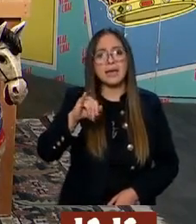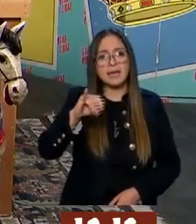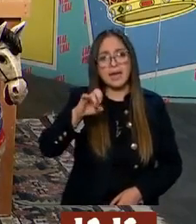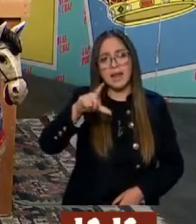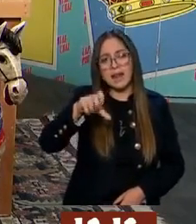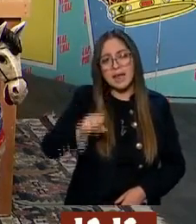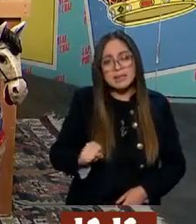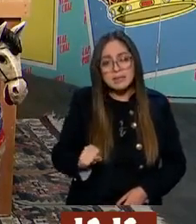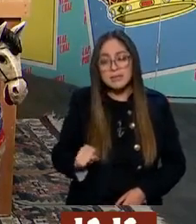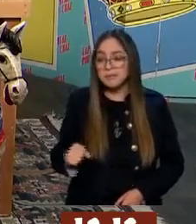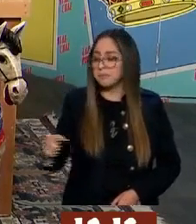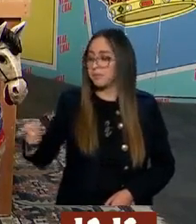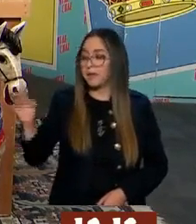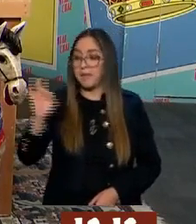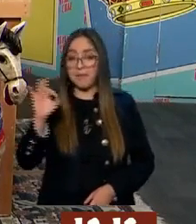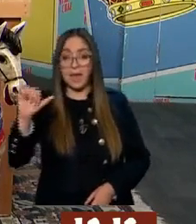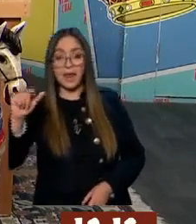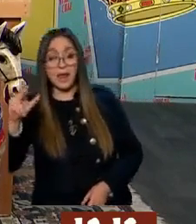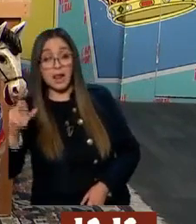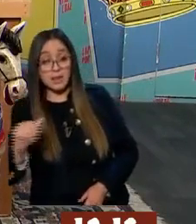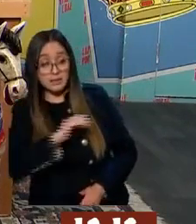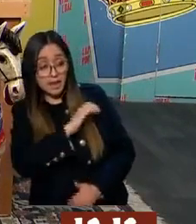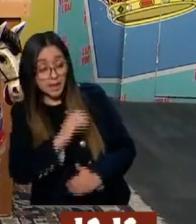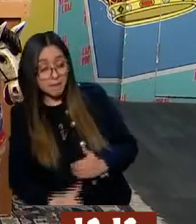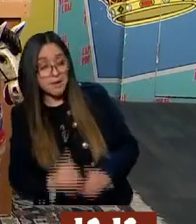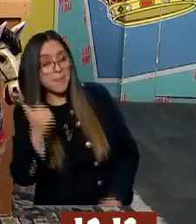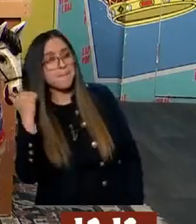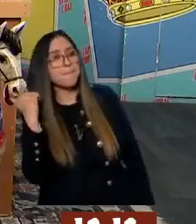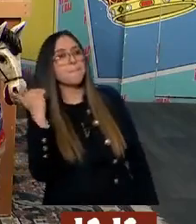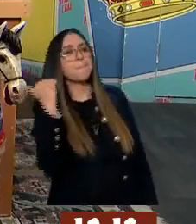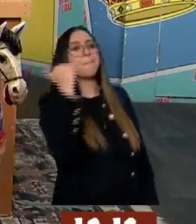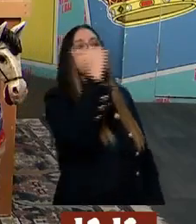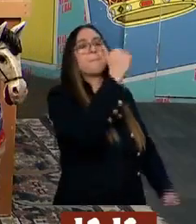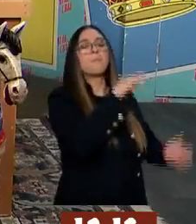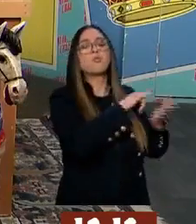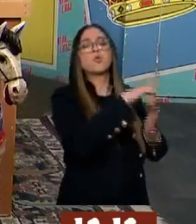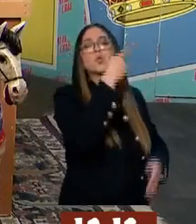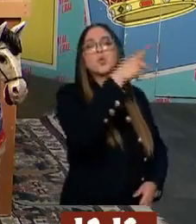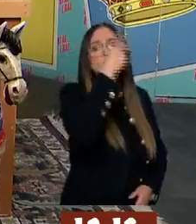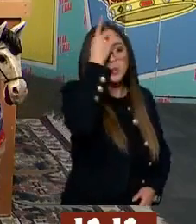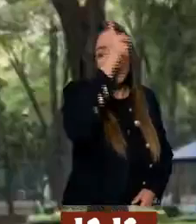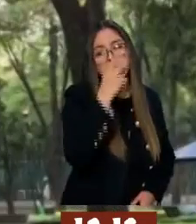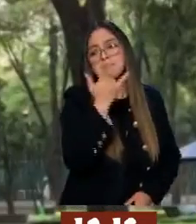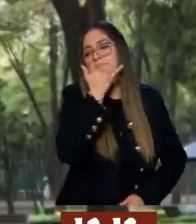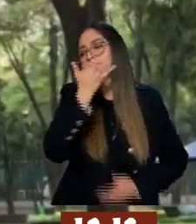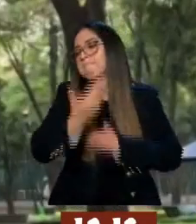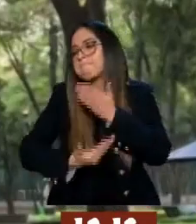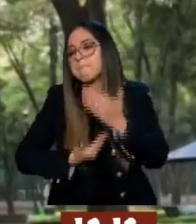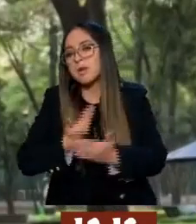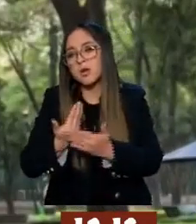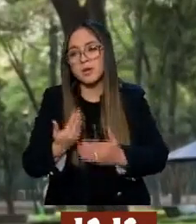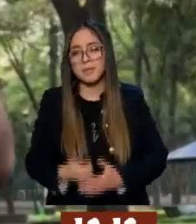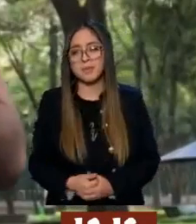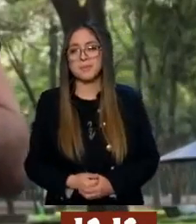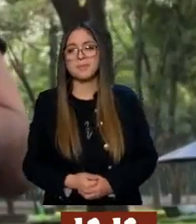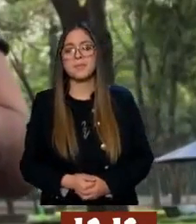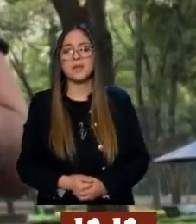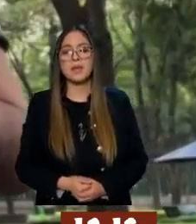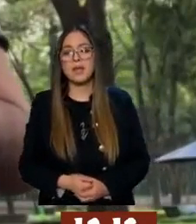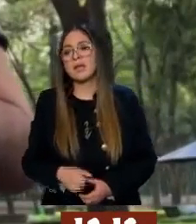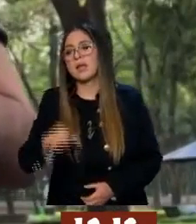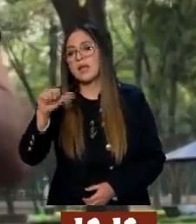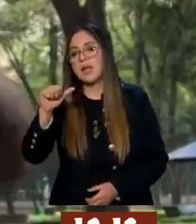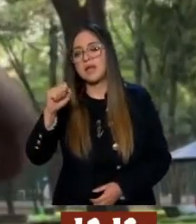para allá. Ah, bueno, eso sí, en su jet privado. Perdóname, fui un idiota, fui un estúpido. No te preocupes, Astro, no todo el mundo tiene